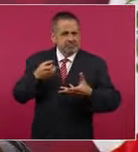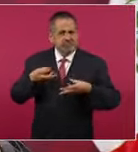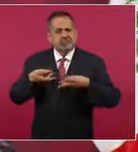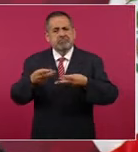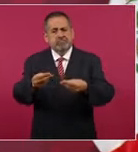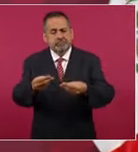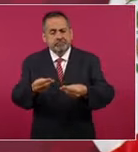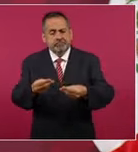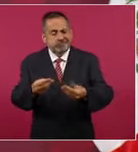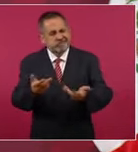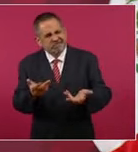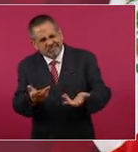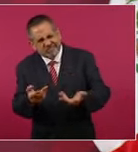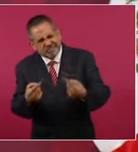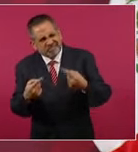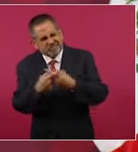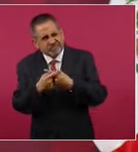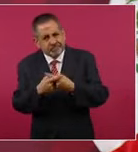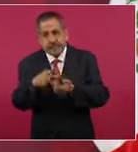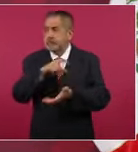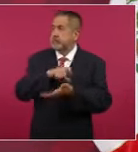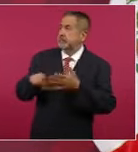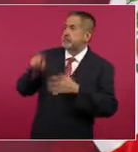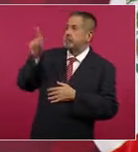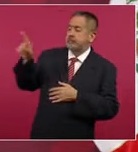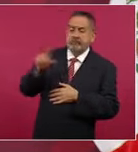se compre en Asia